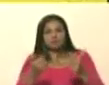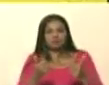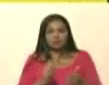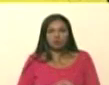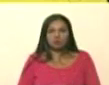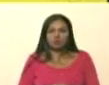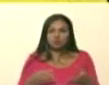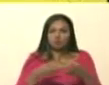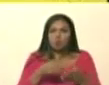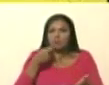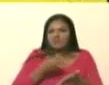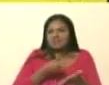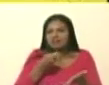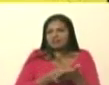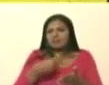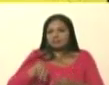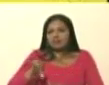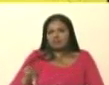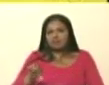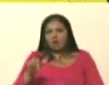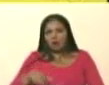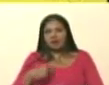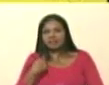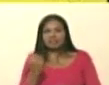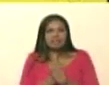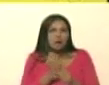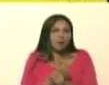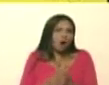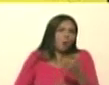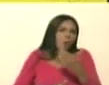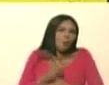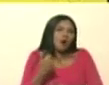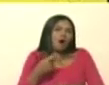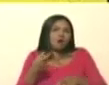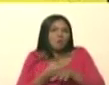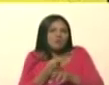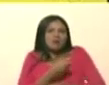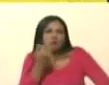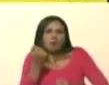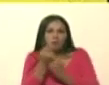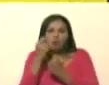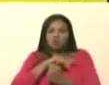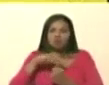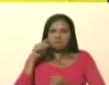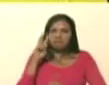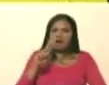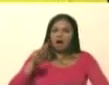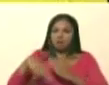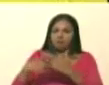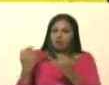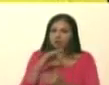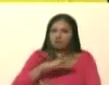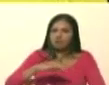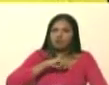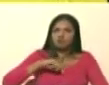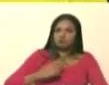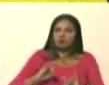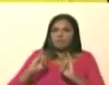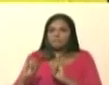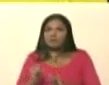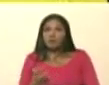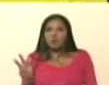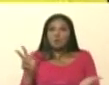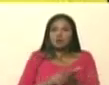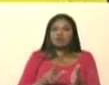financiamiento del estado y trabajo y fíjense ustedes hasta dónde ha llegado y está cumpliendo